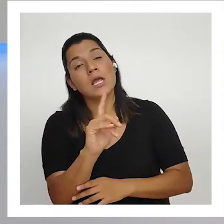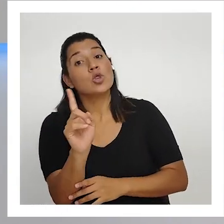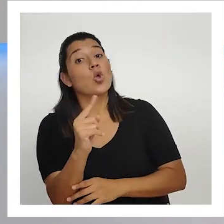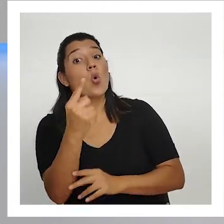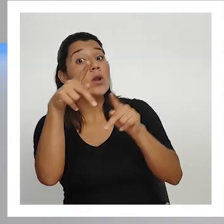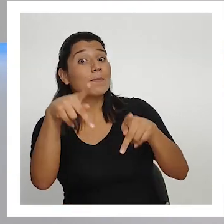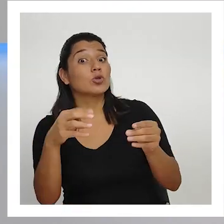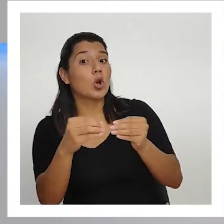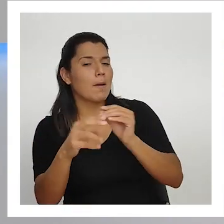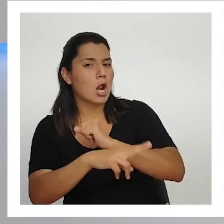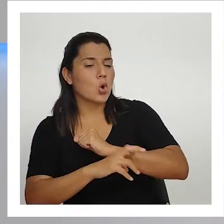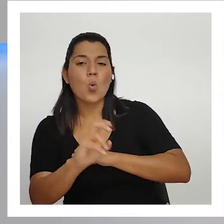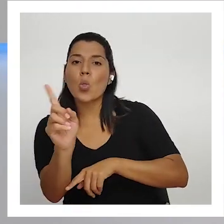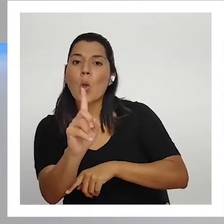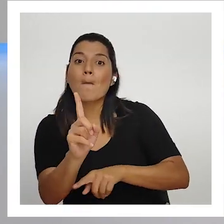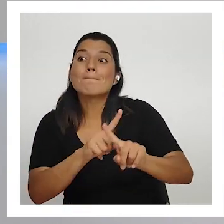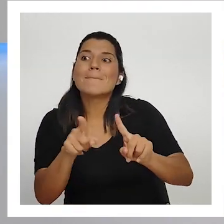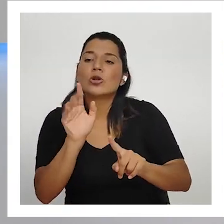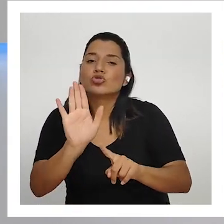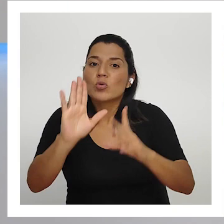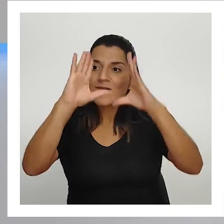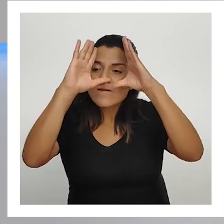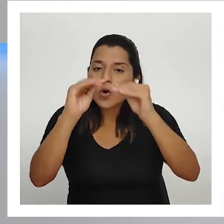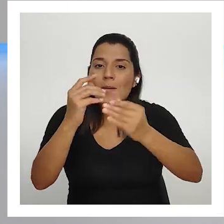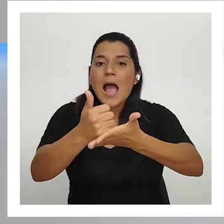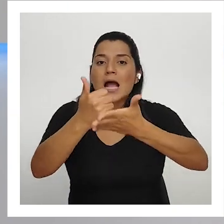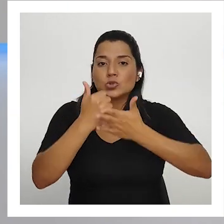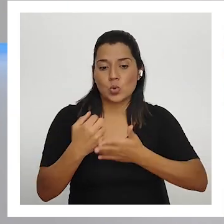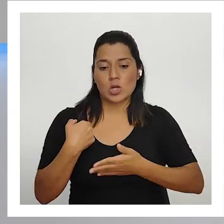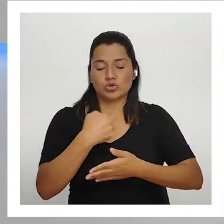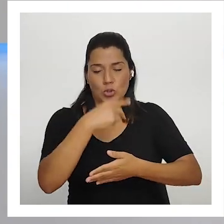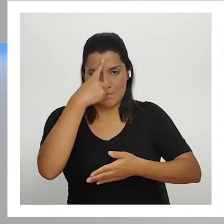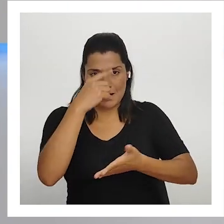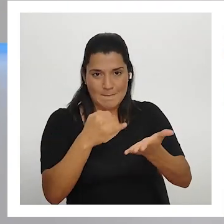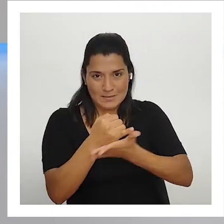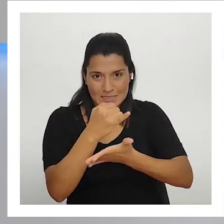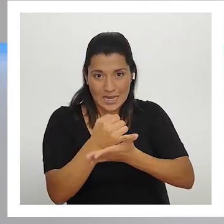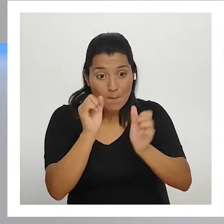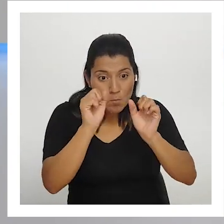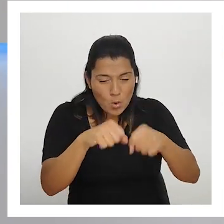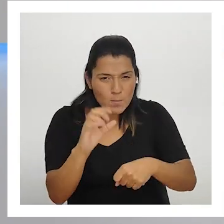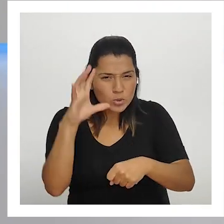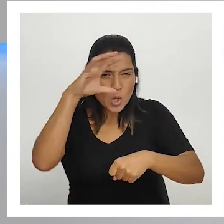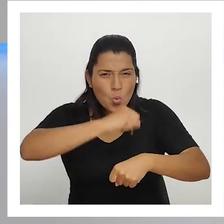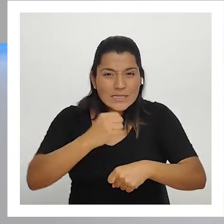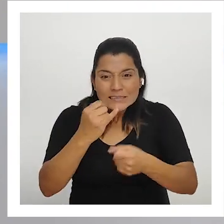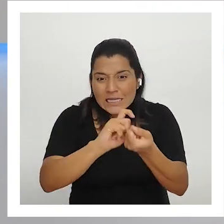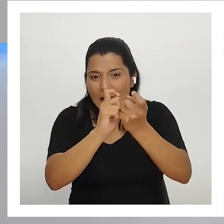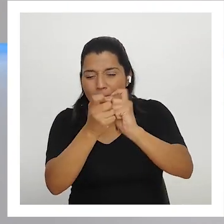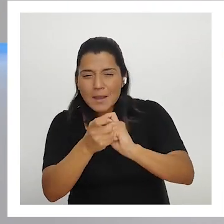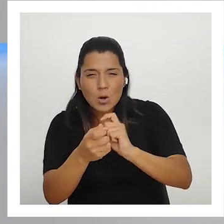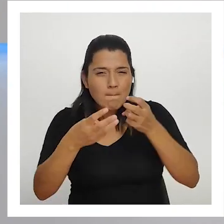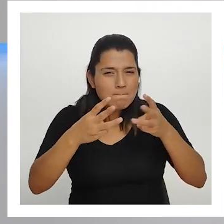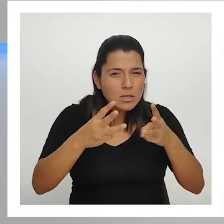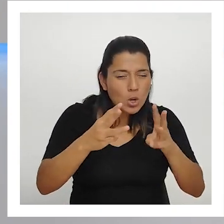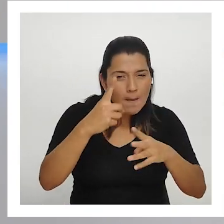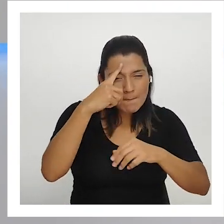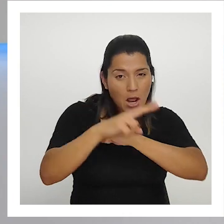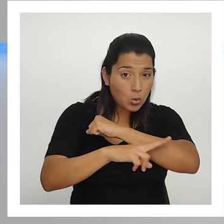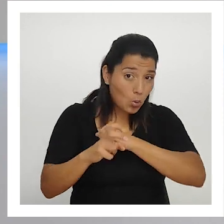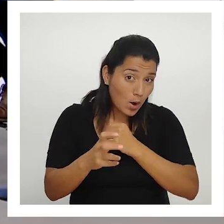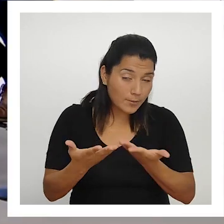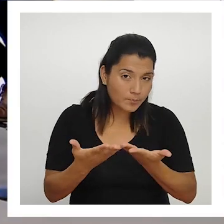y que la persona detectó que podía tratarse de una estafa, cortó comunicación y demás, es importante también que la persona se acerque a